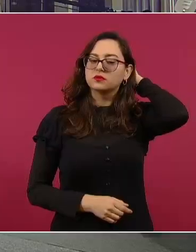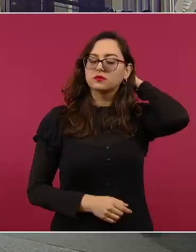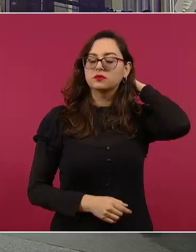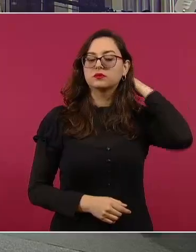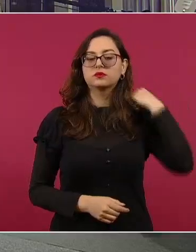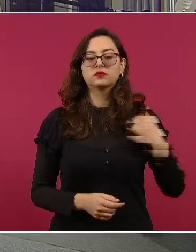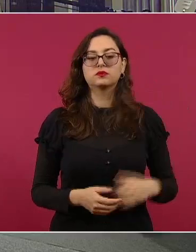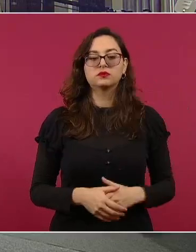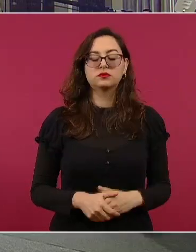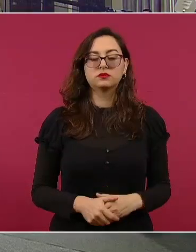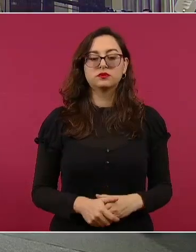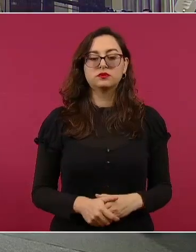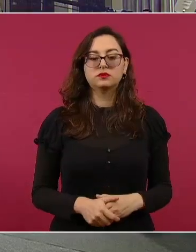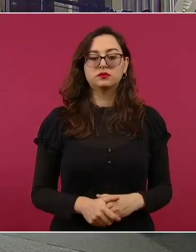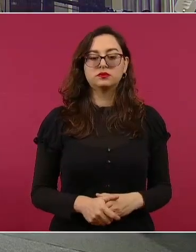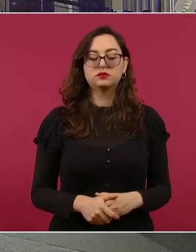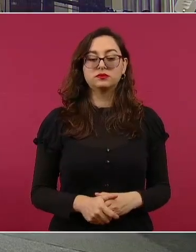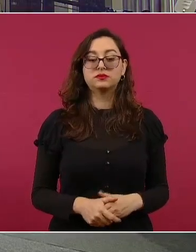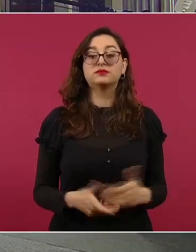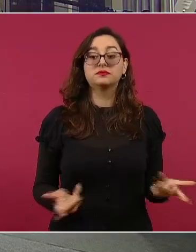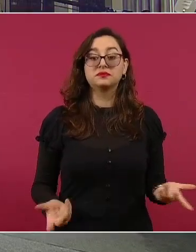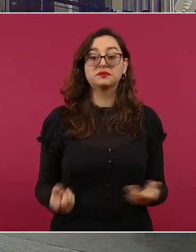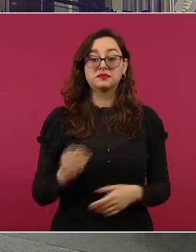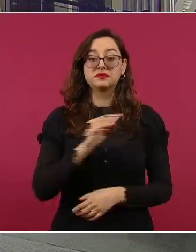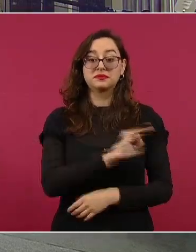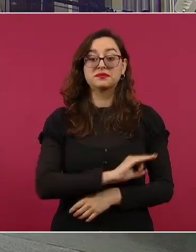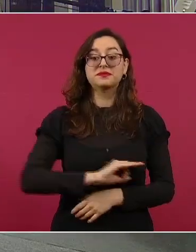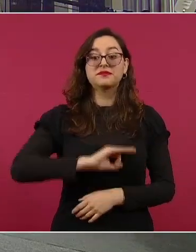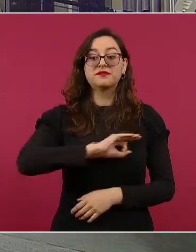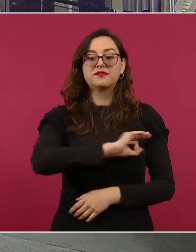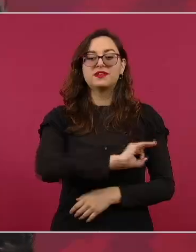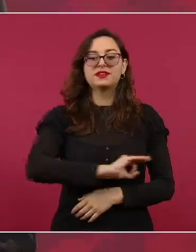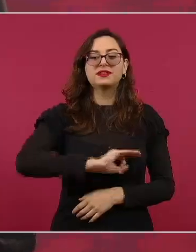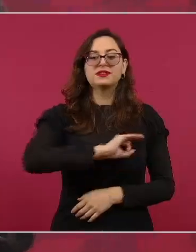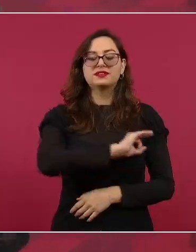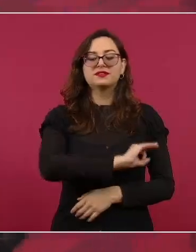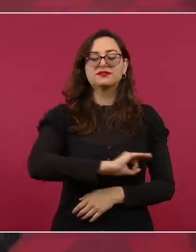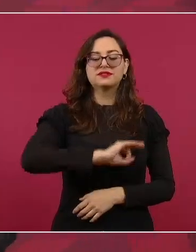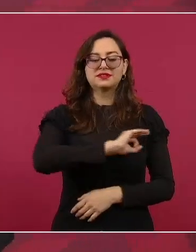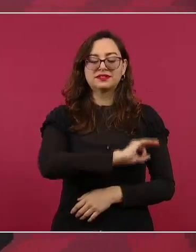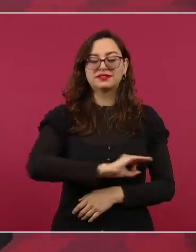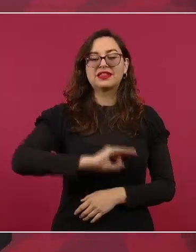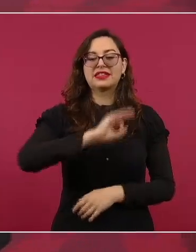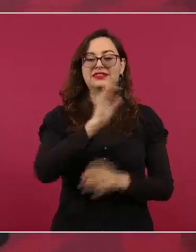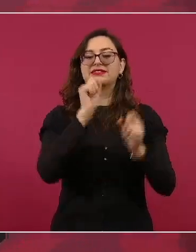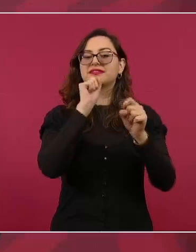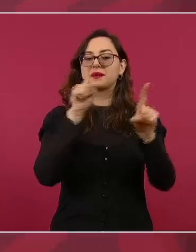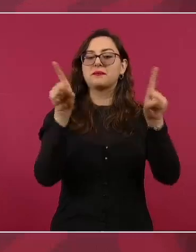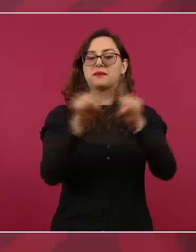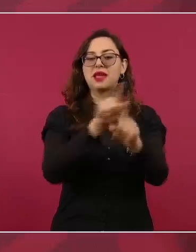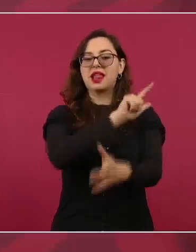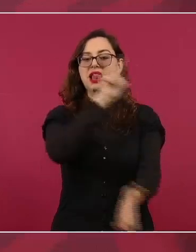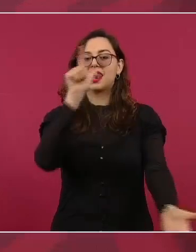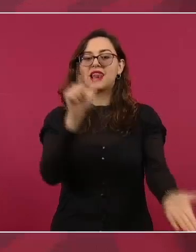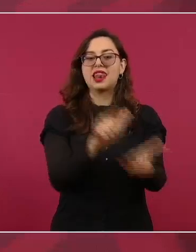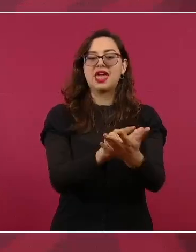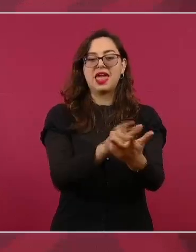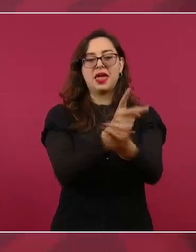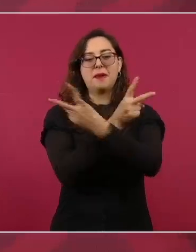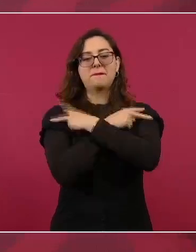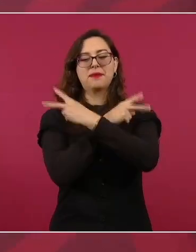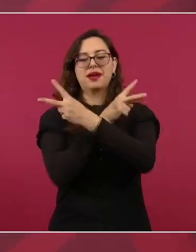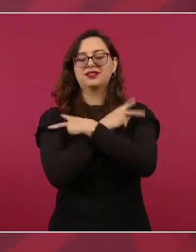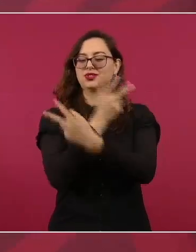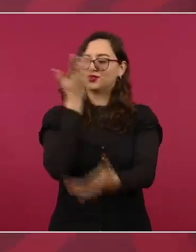Felicidades, porque se incrementa el número de días de vacaciones. Eso tampoco les